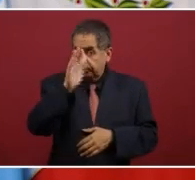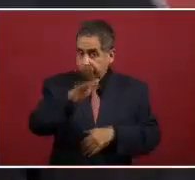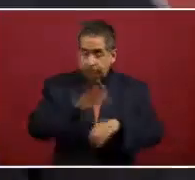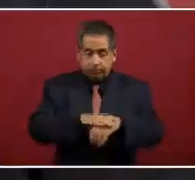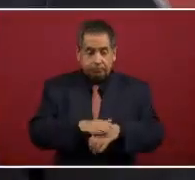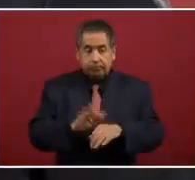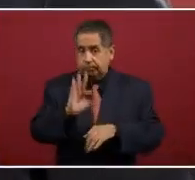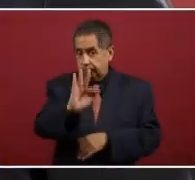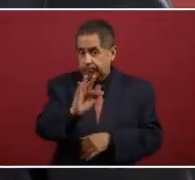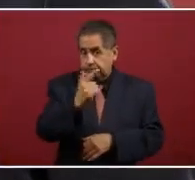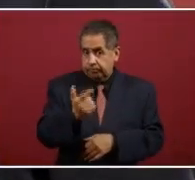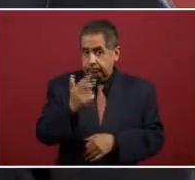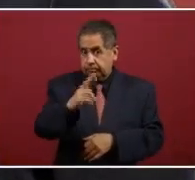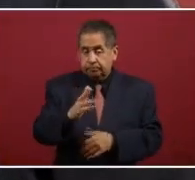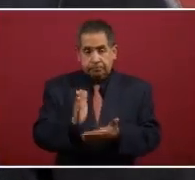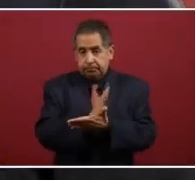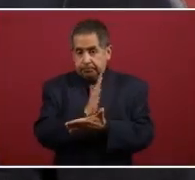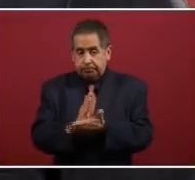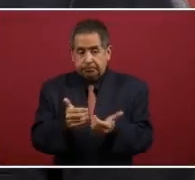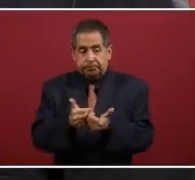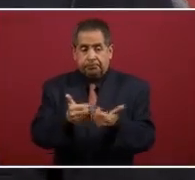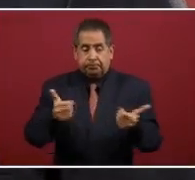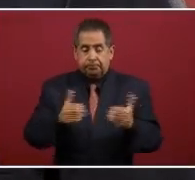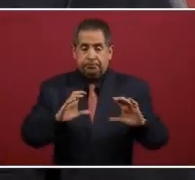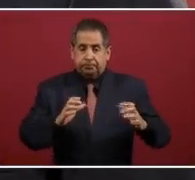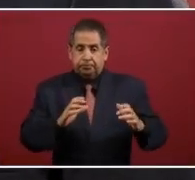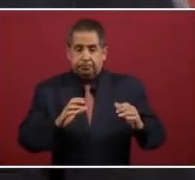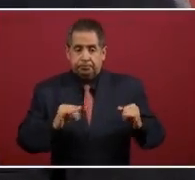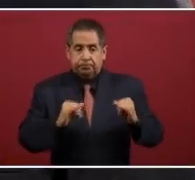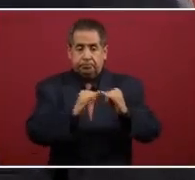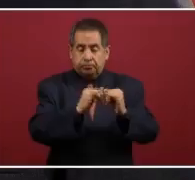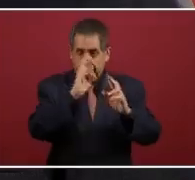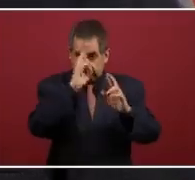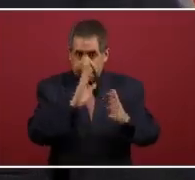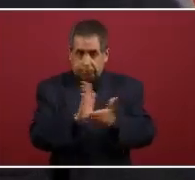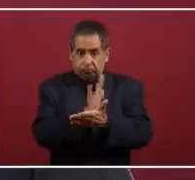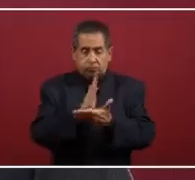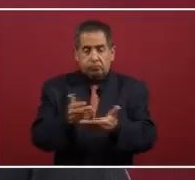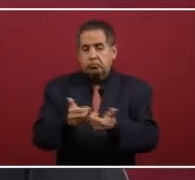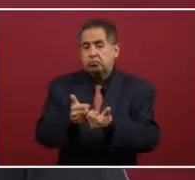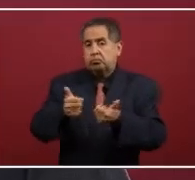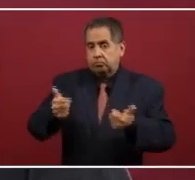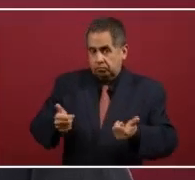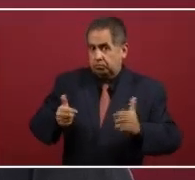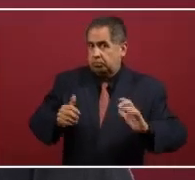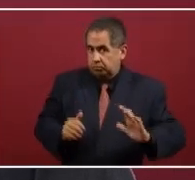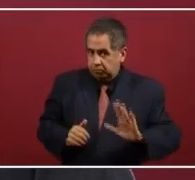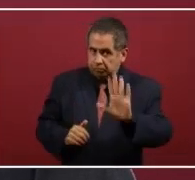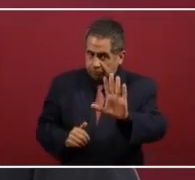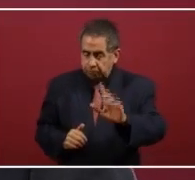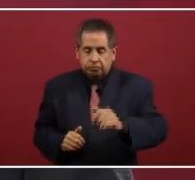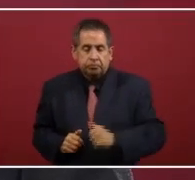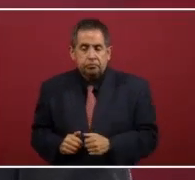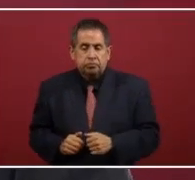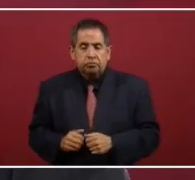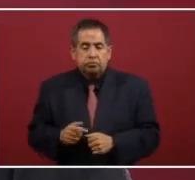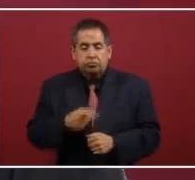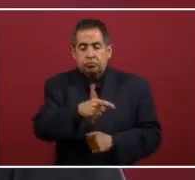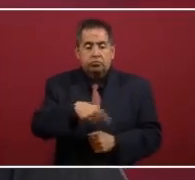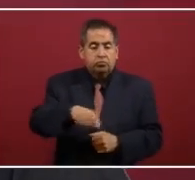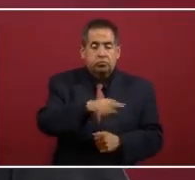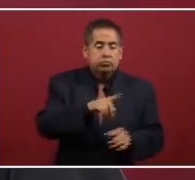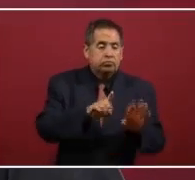la Fiscalía es una entidad autónoma, lo que tiene que ver